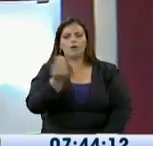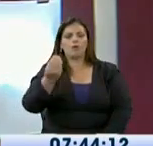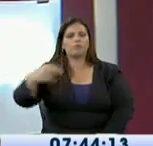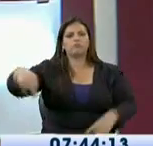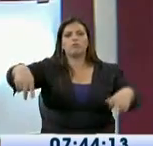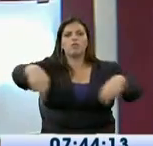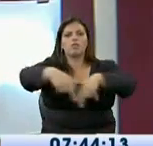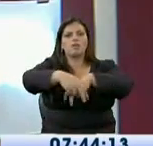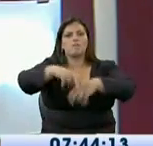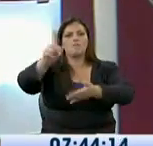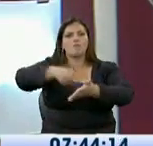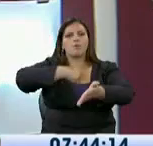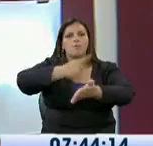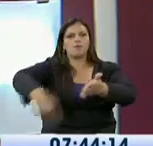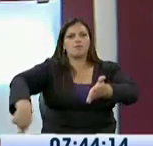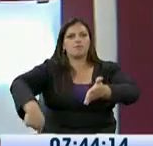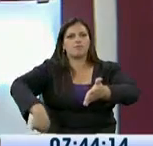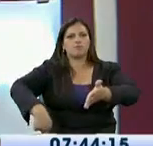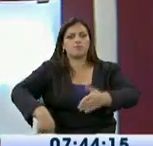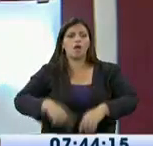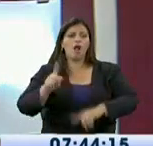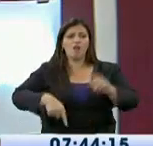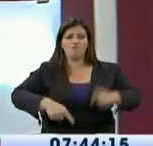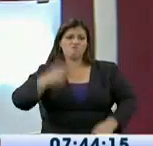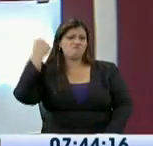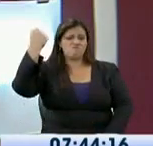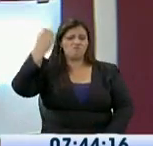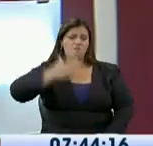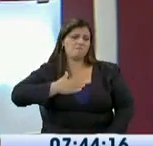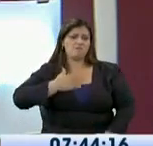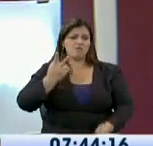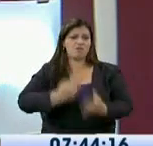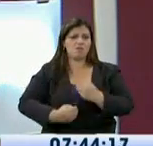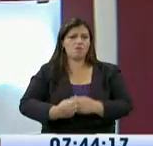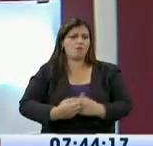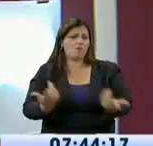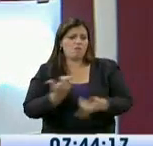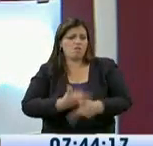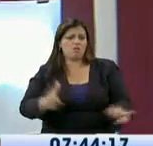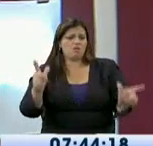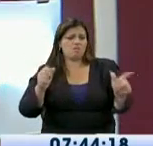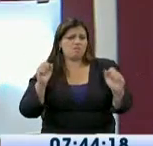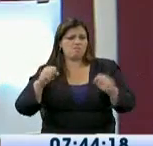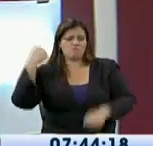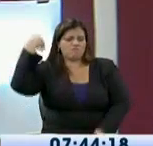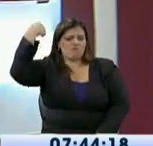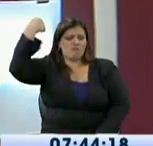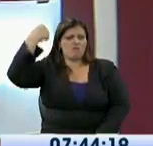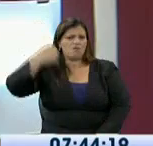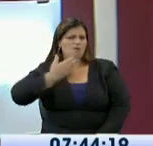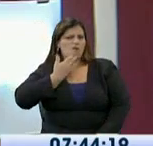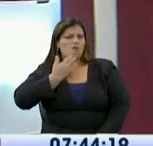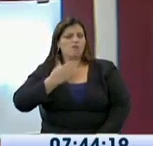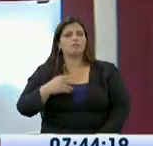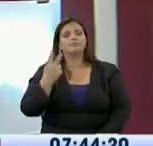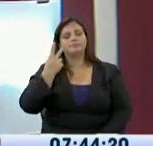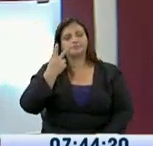¡ay, la libertad y el derecho que tiene mi niña y mi niño de salir! Veamos mejor, veamos.